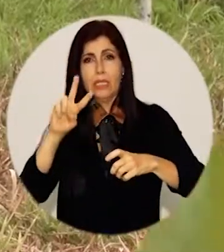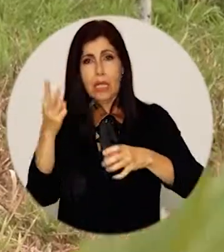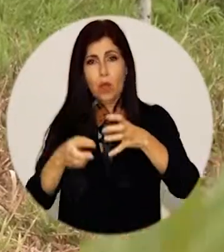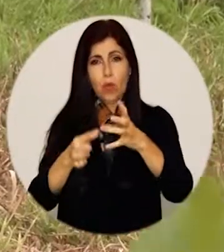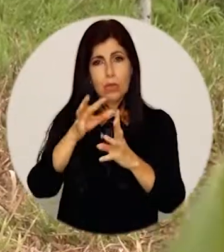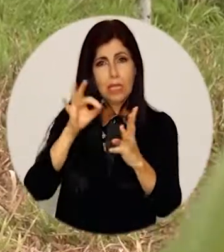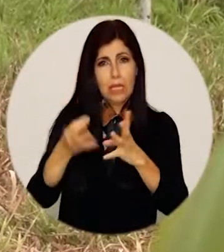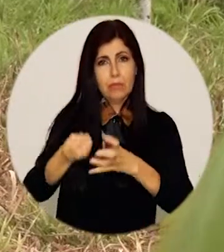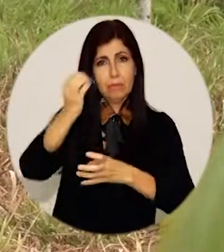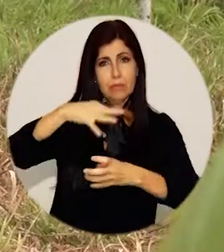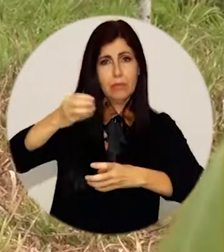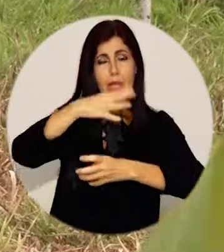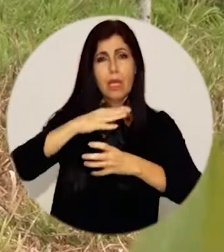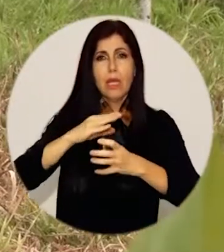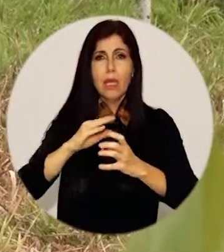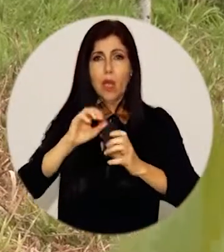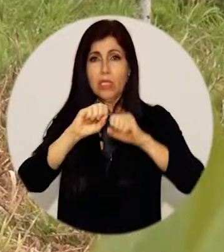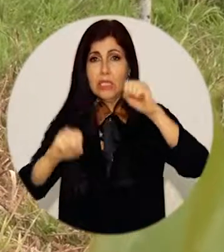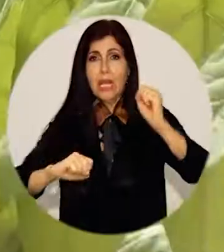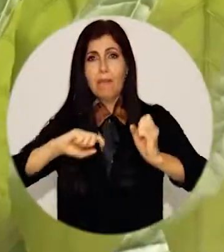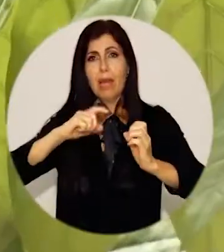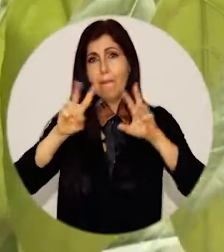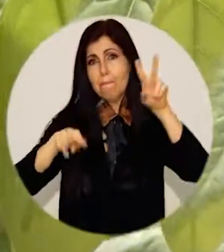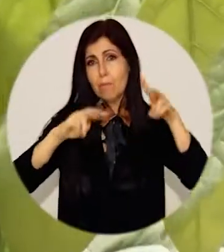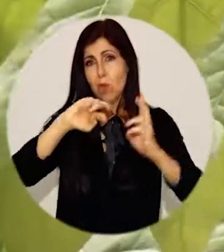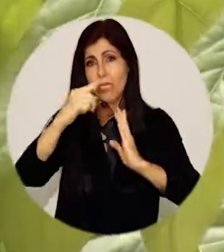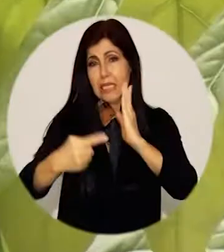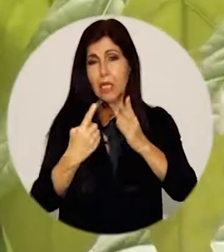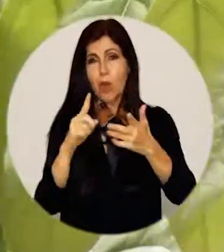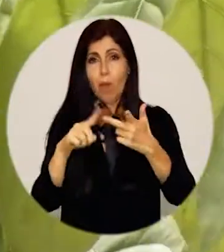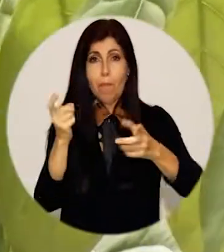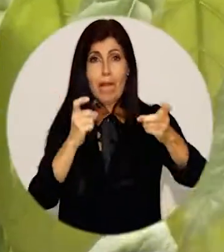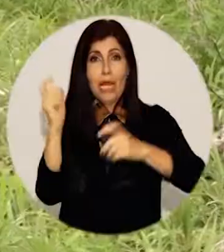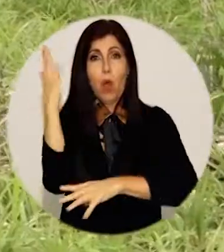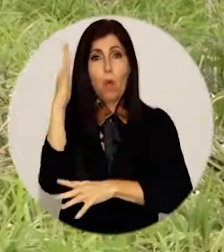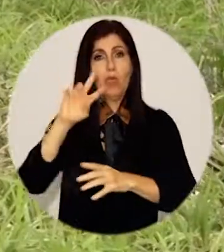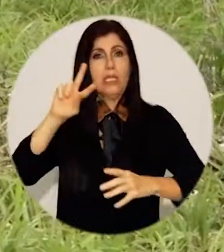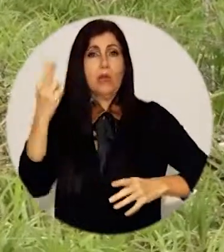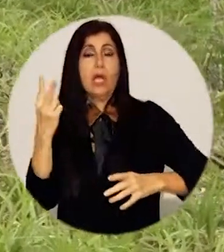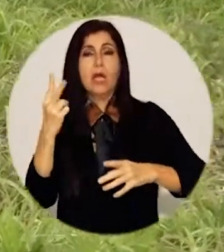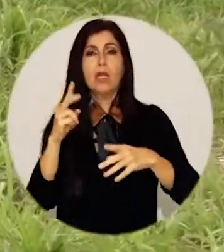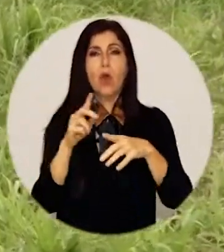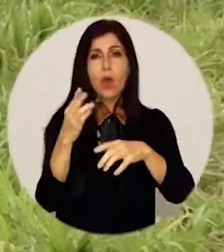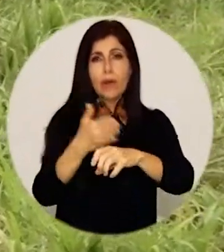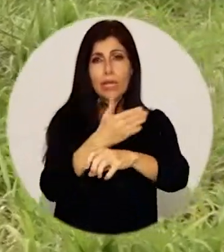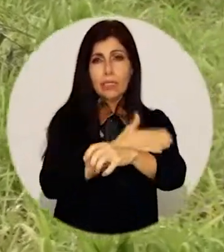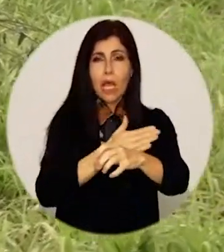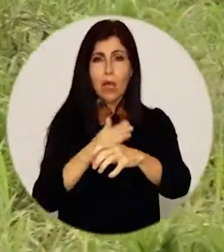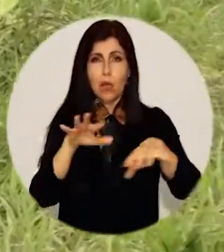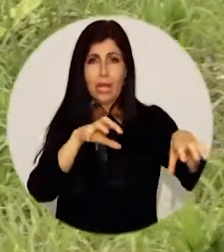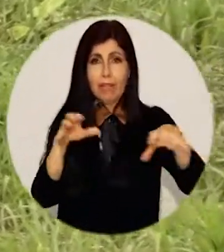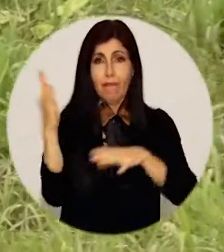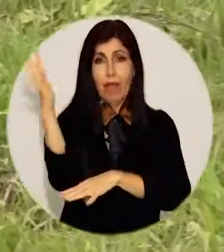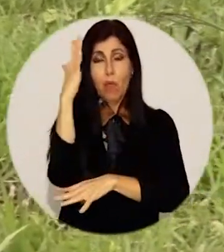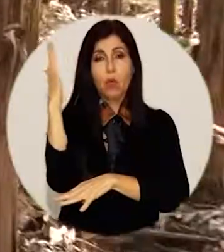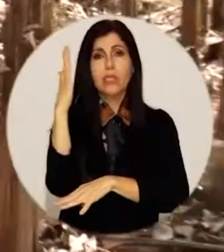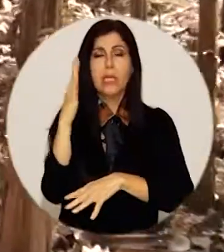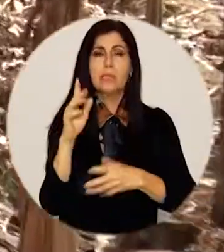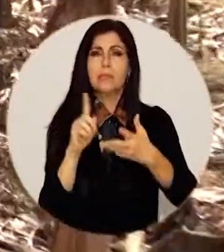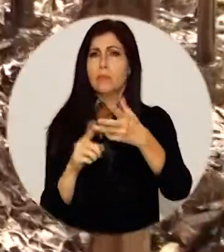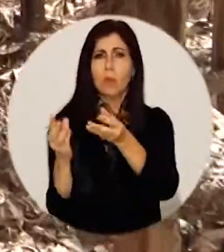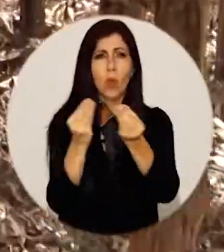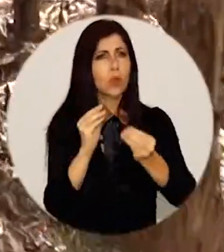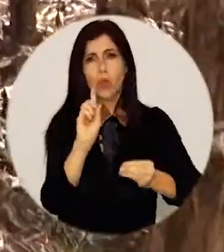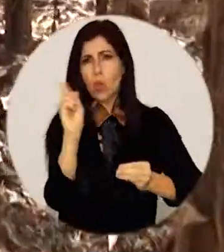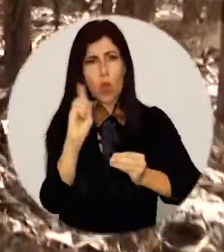segundas cosechas o sistemas policíclicos, manejo de bosque secundario, restauración activa de bosques,